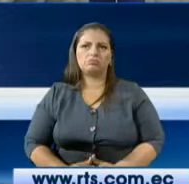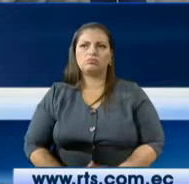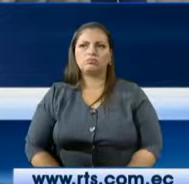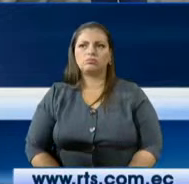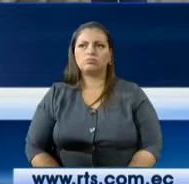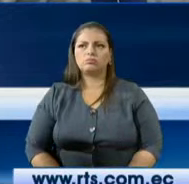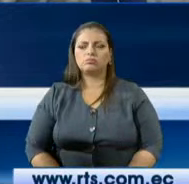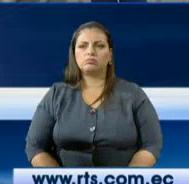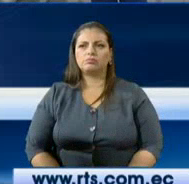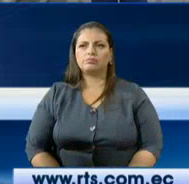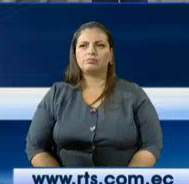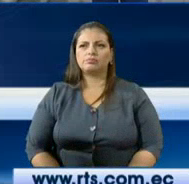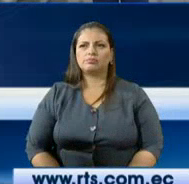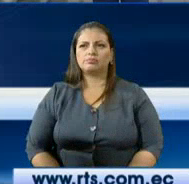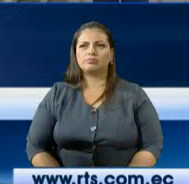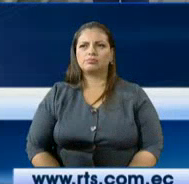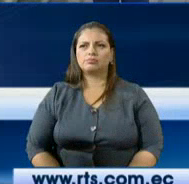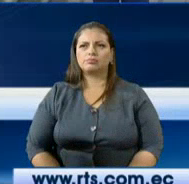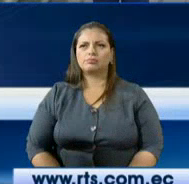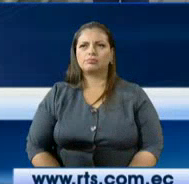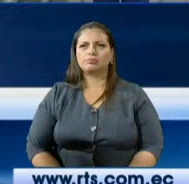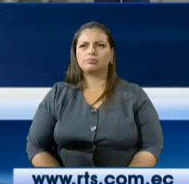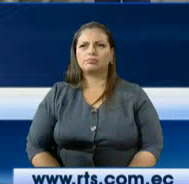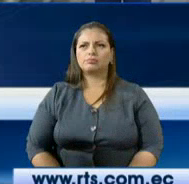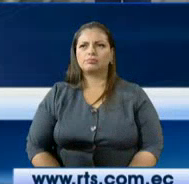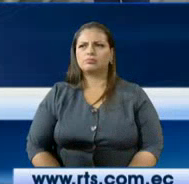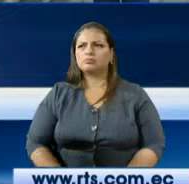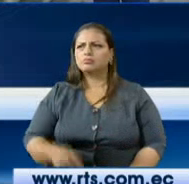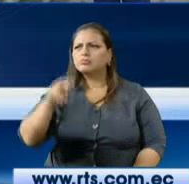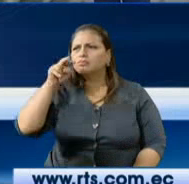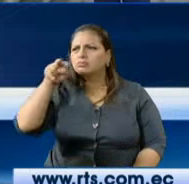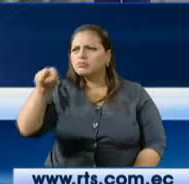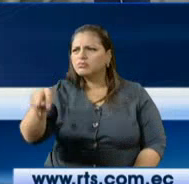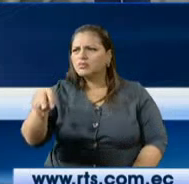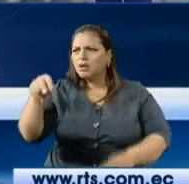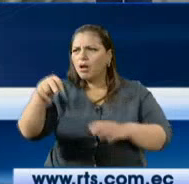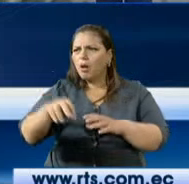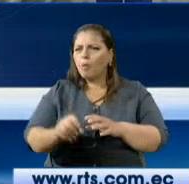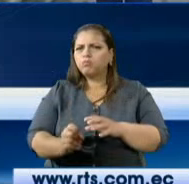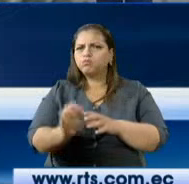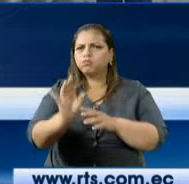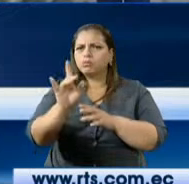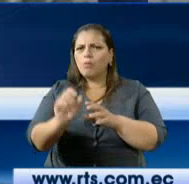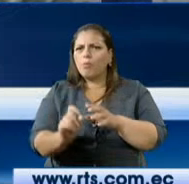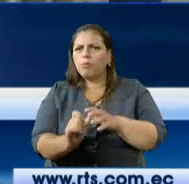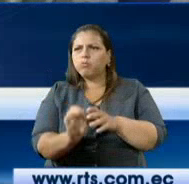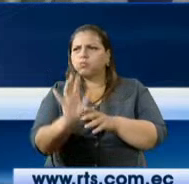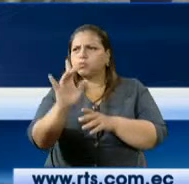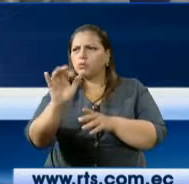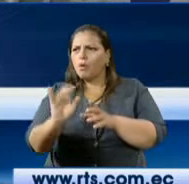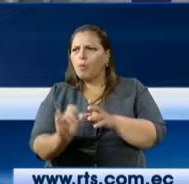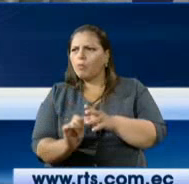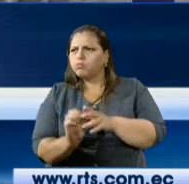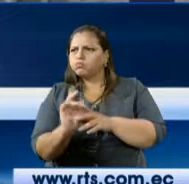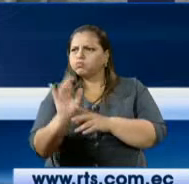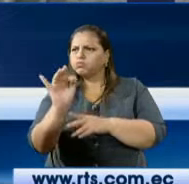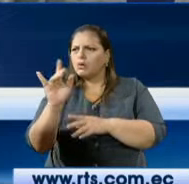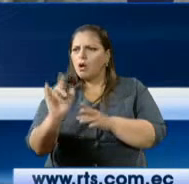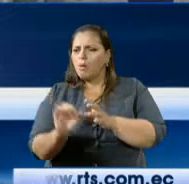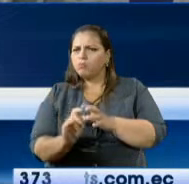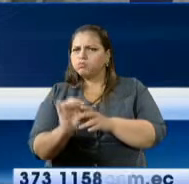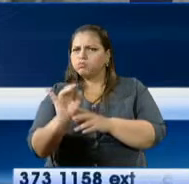Ahí tienen, ahí veo una línea de vida, eso es el buzo que está abajo, ¿verdad? Ah, sí, porque se ven burbujas ahí. Ahí se ven burbujas. Parece que el buzo está